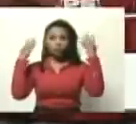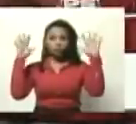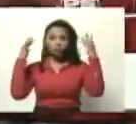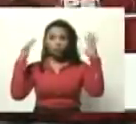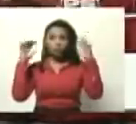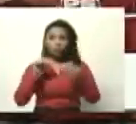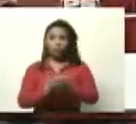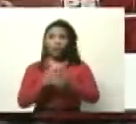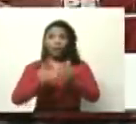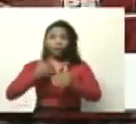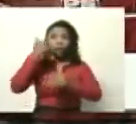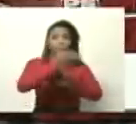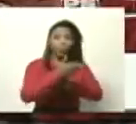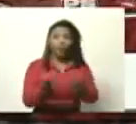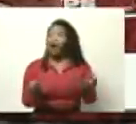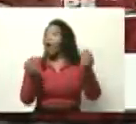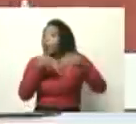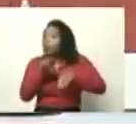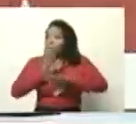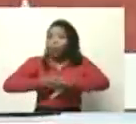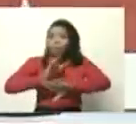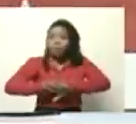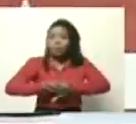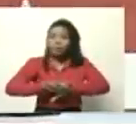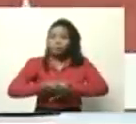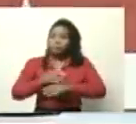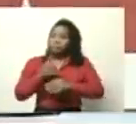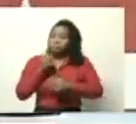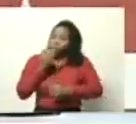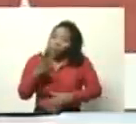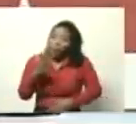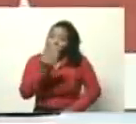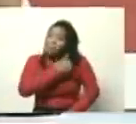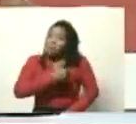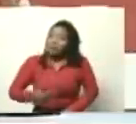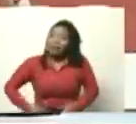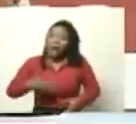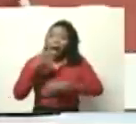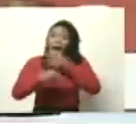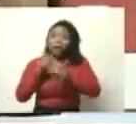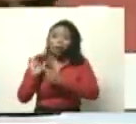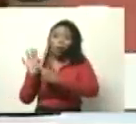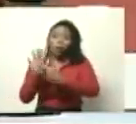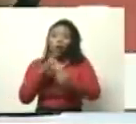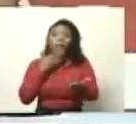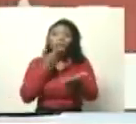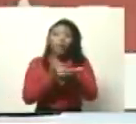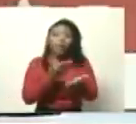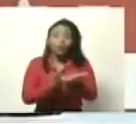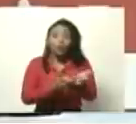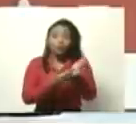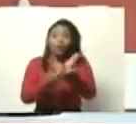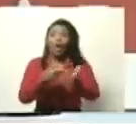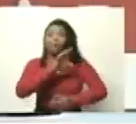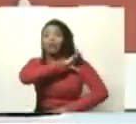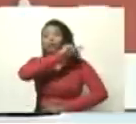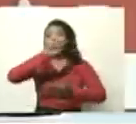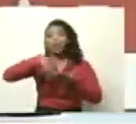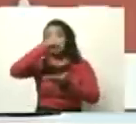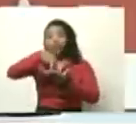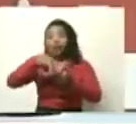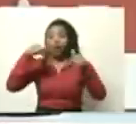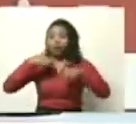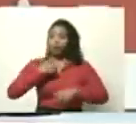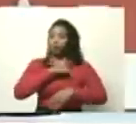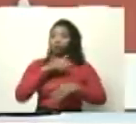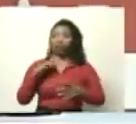Y luego, de acuerdo a sus atribuciones, bueno, como antes, el presidente hizo un planteamiento ante la plenaria para una dirección nacional y aquí